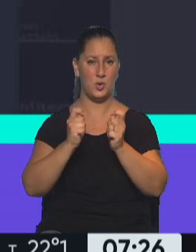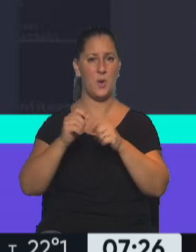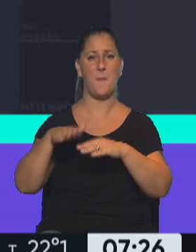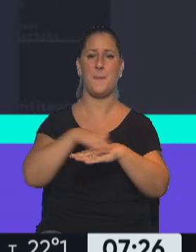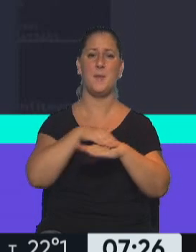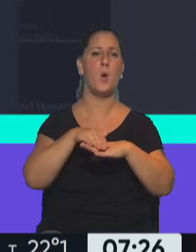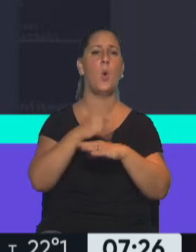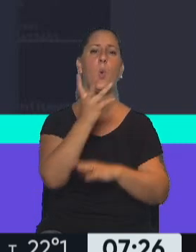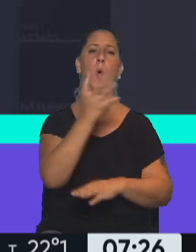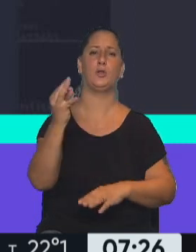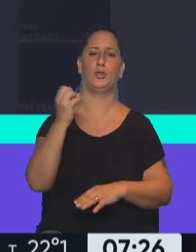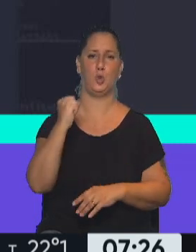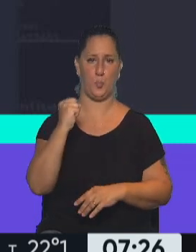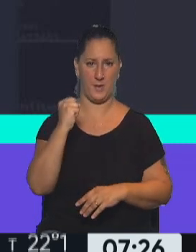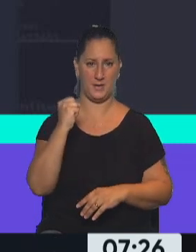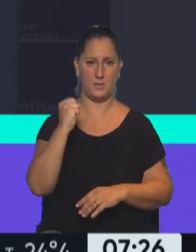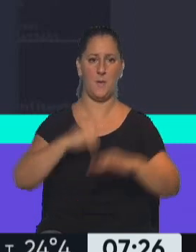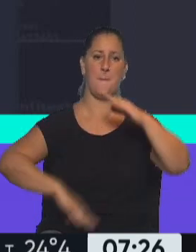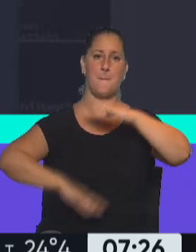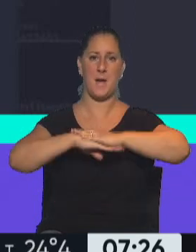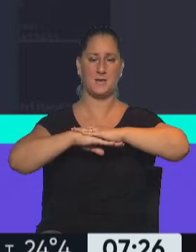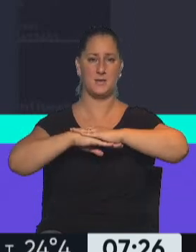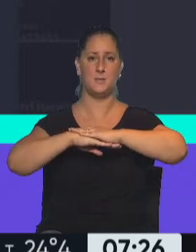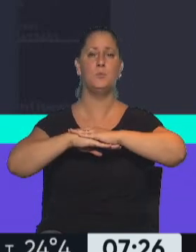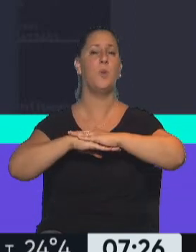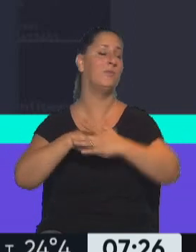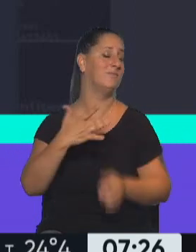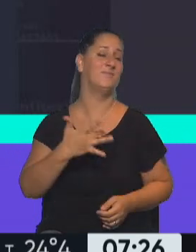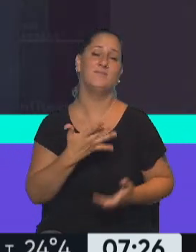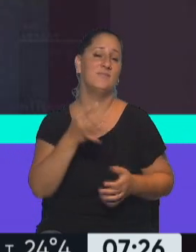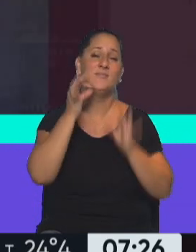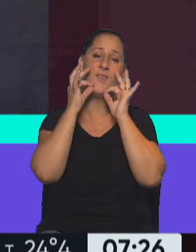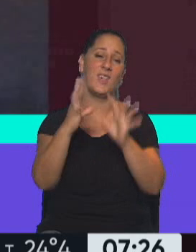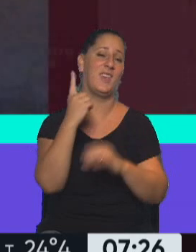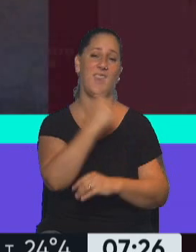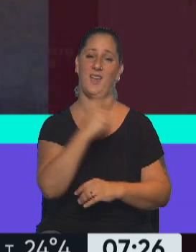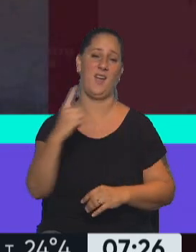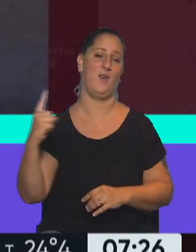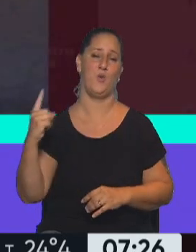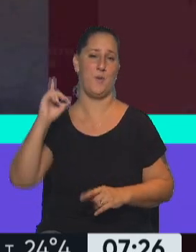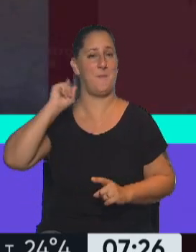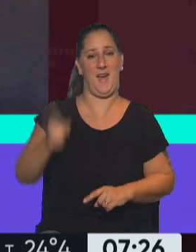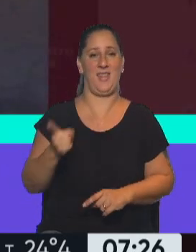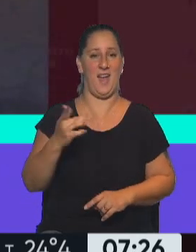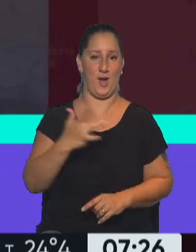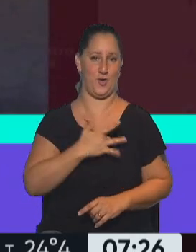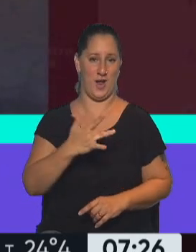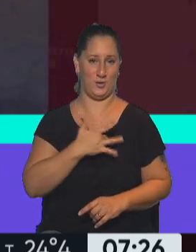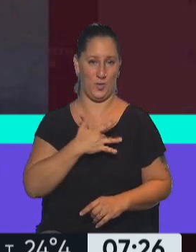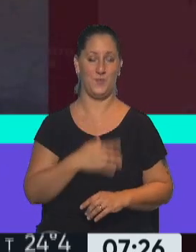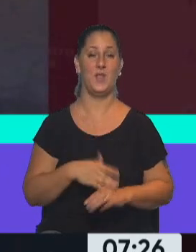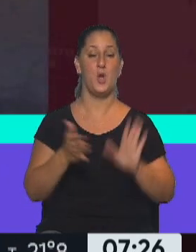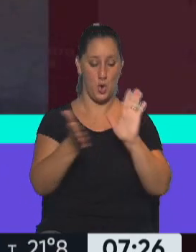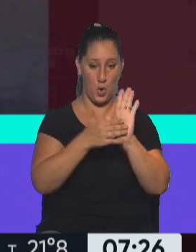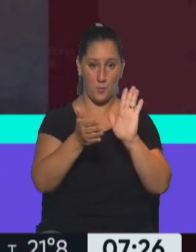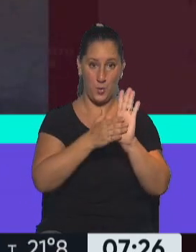de 400 pesos y el máximo de lo que dicte tu corazón, así decía su publicación. Además, con ese comprobante de la